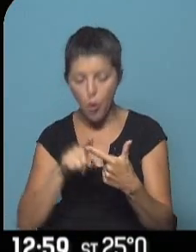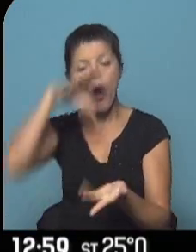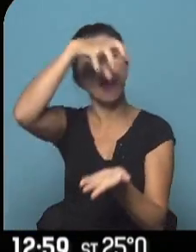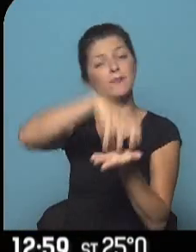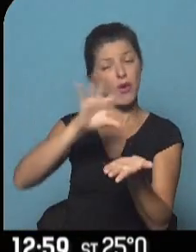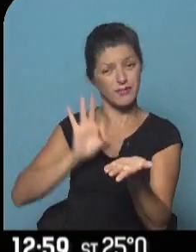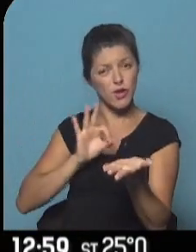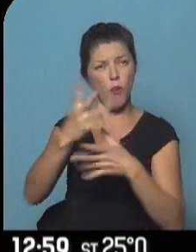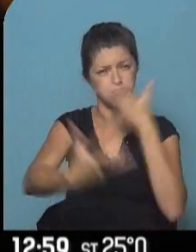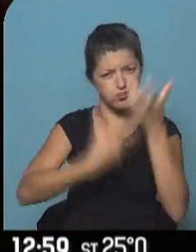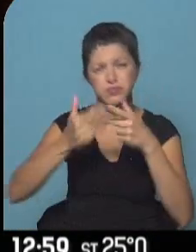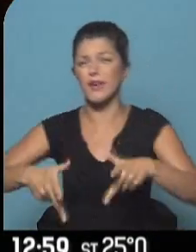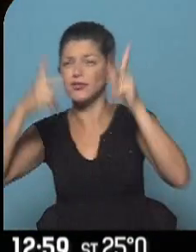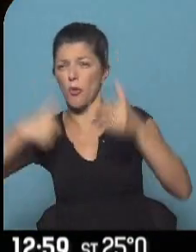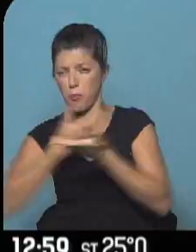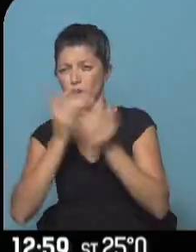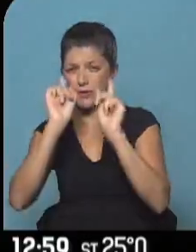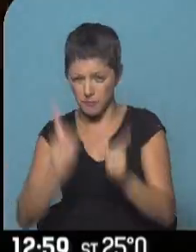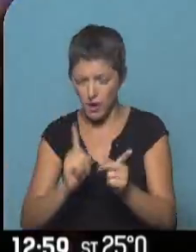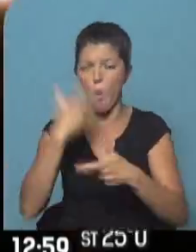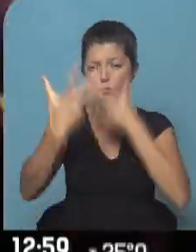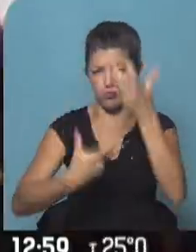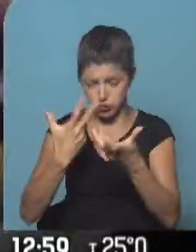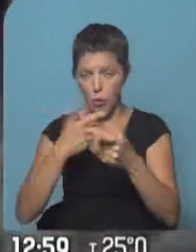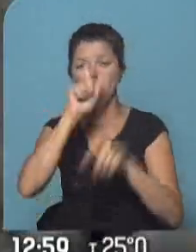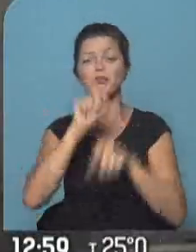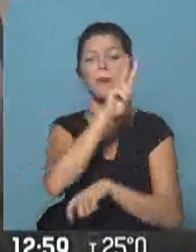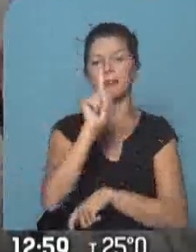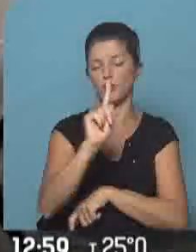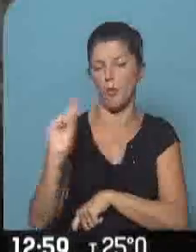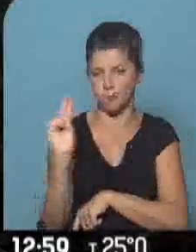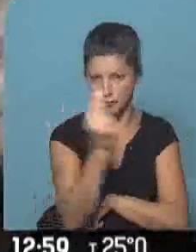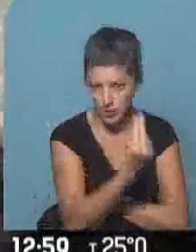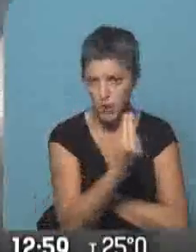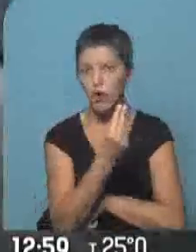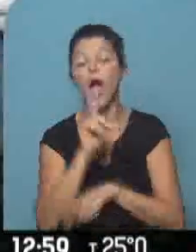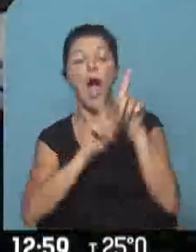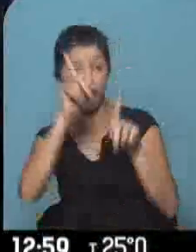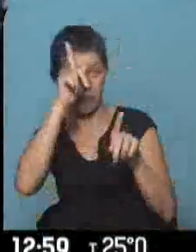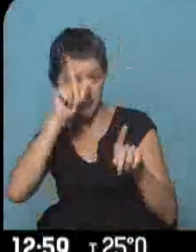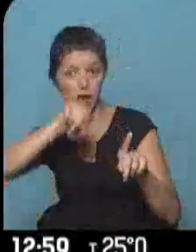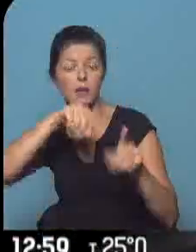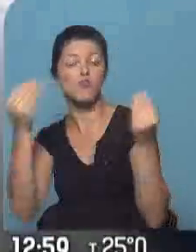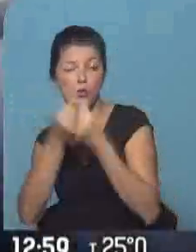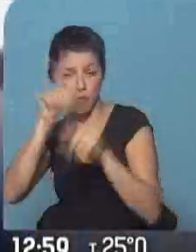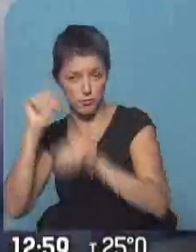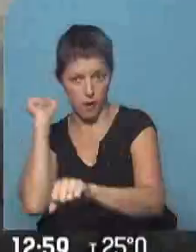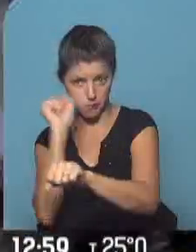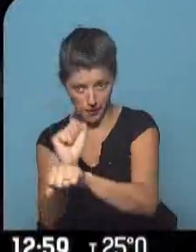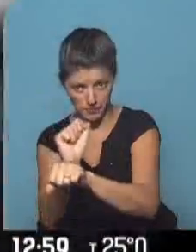policía y edificios públicos con al menos 21 muertos, incluyendo policías y cientos de detenidos.